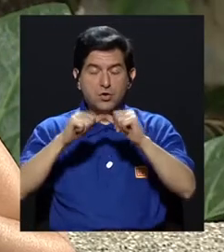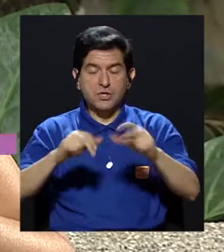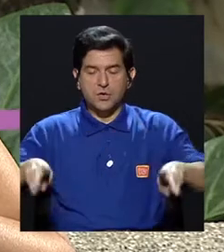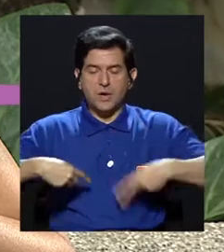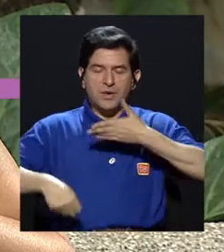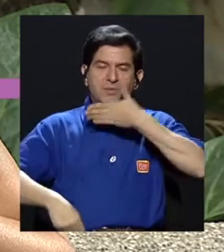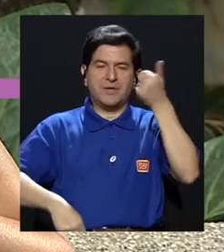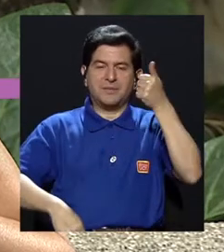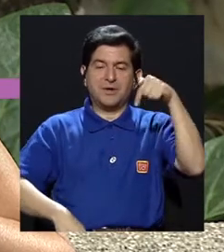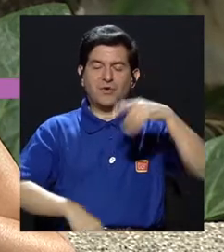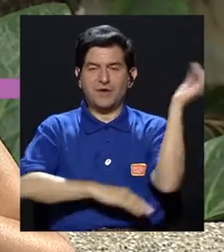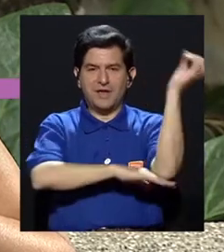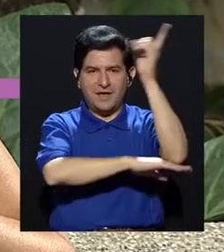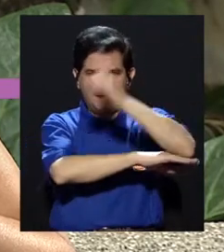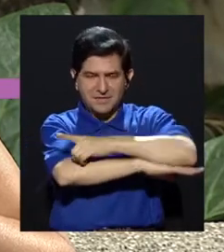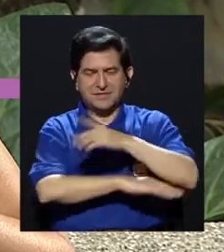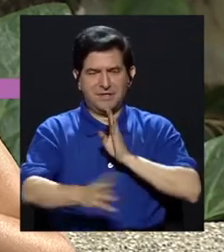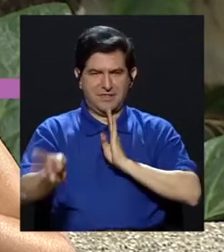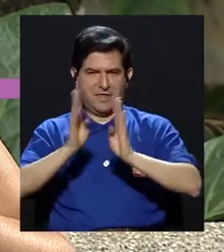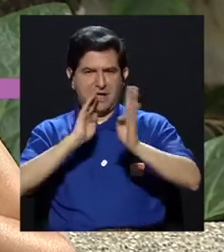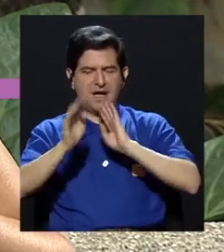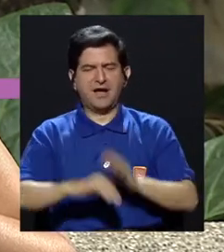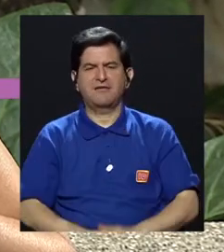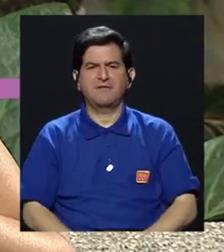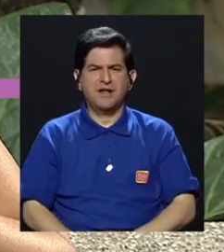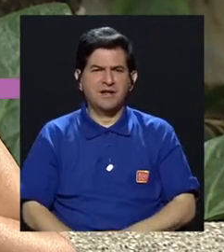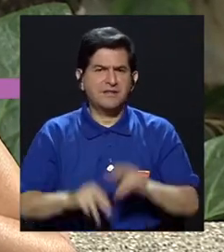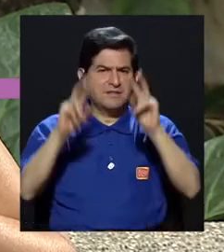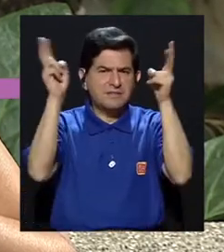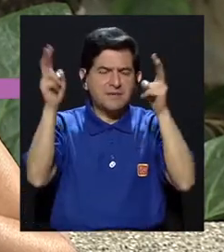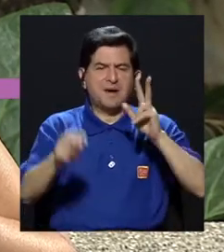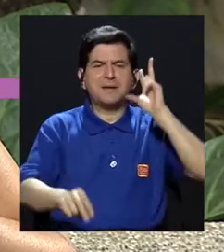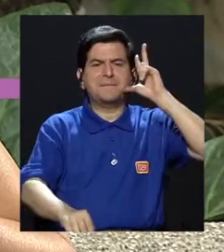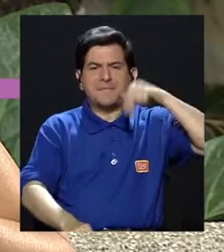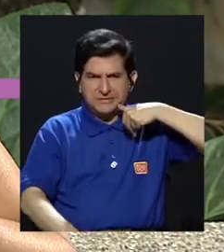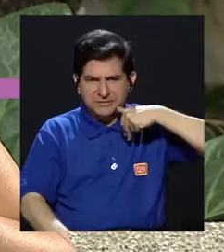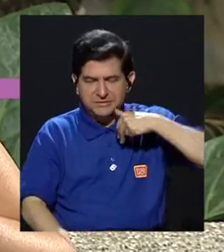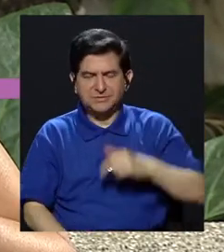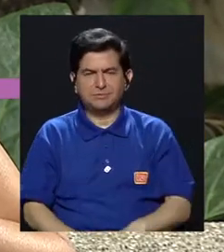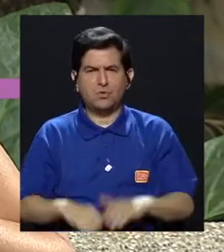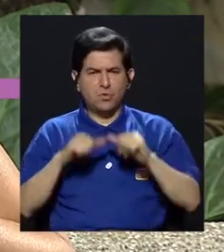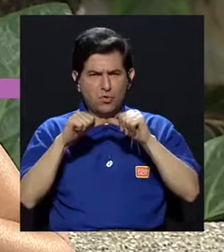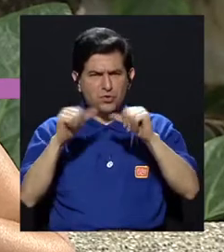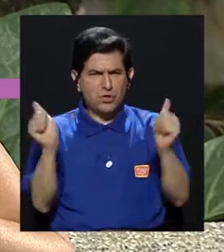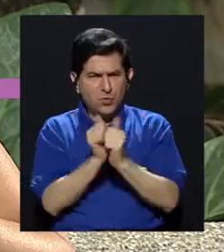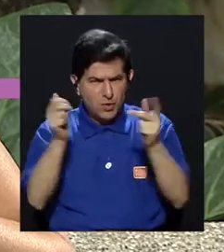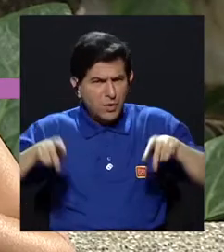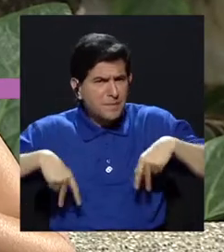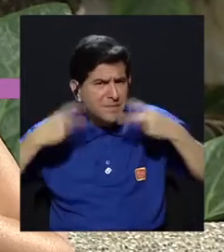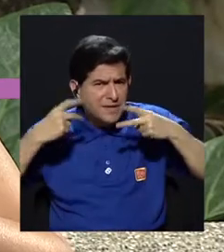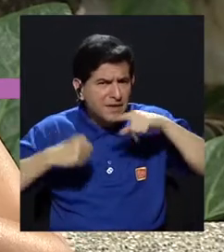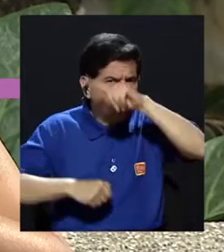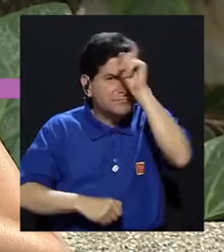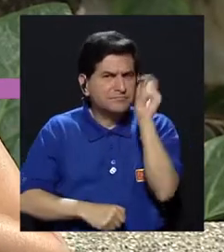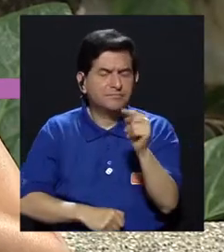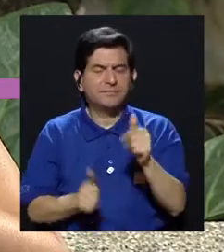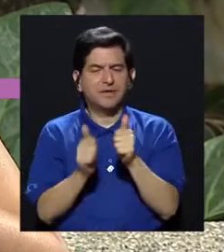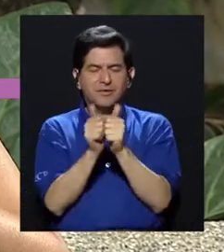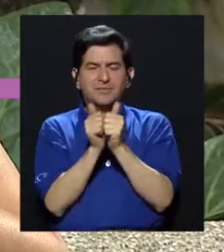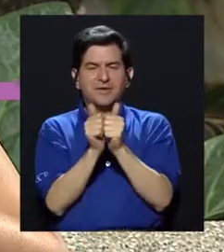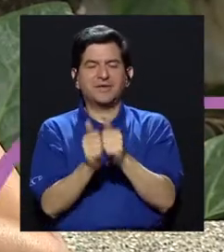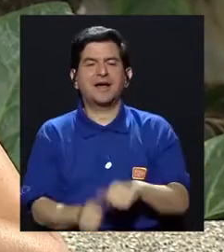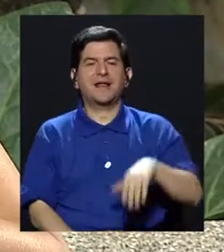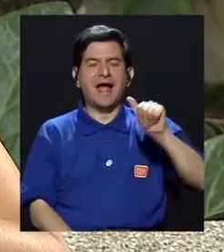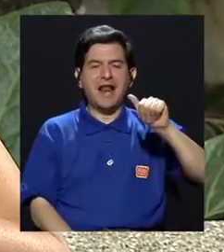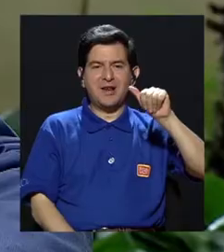Continuamos con Vivir Mejor el día de hoy conversando acerca del machismo. ¿Aún sigue vivo el machismo? Para ello nos acompaña